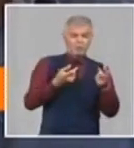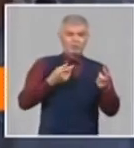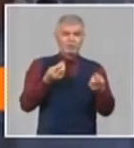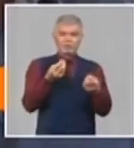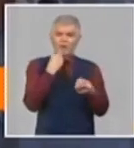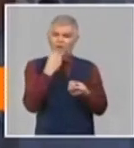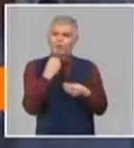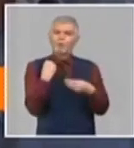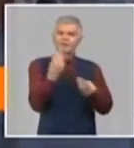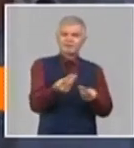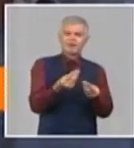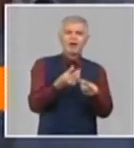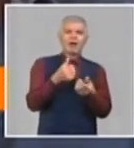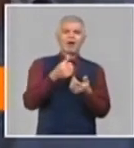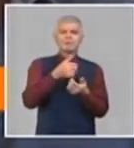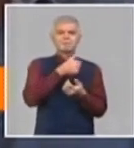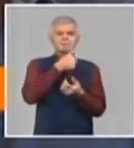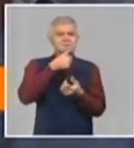que lleva, la miel,